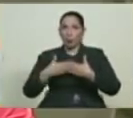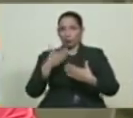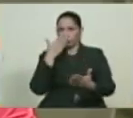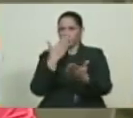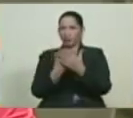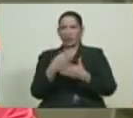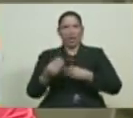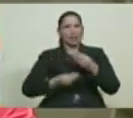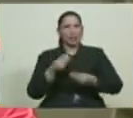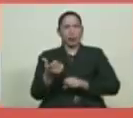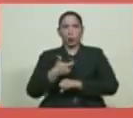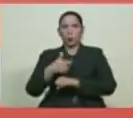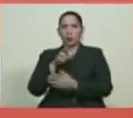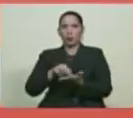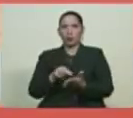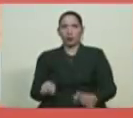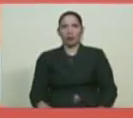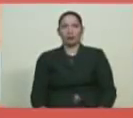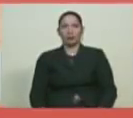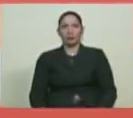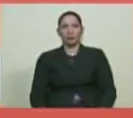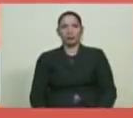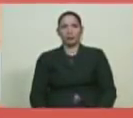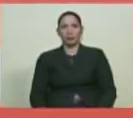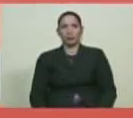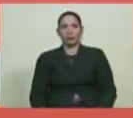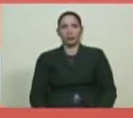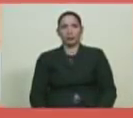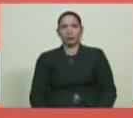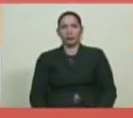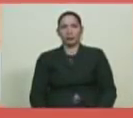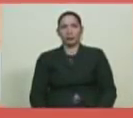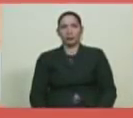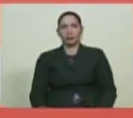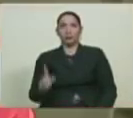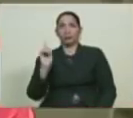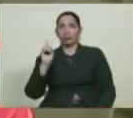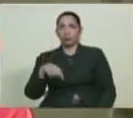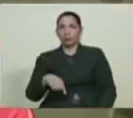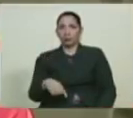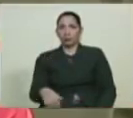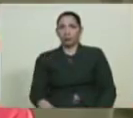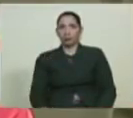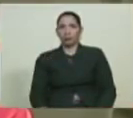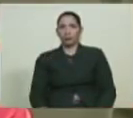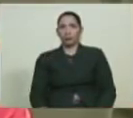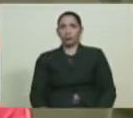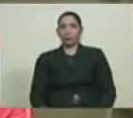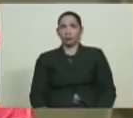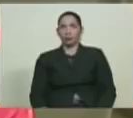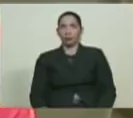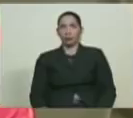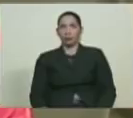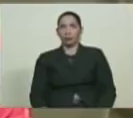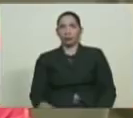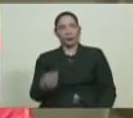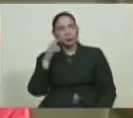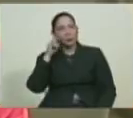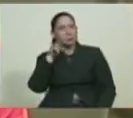piensa hacer el gobierno? Y también, bueno, ya usted ha hablado un poco sobre las percepciones de la medida,